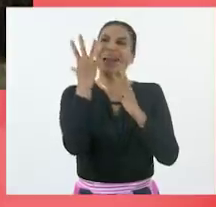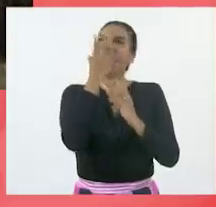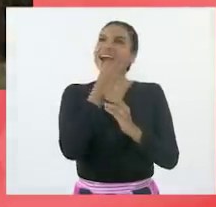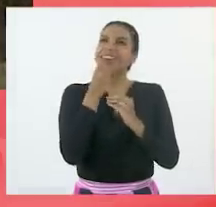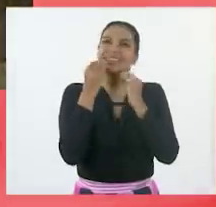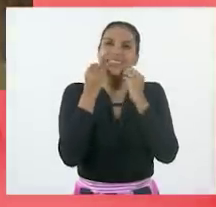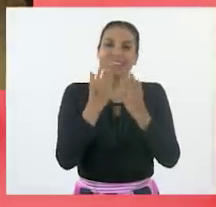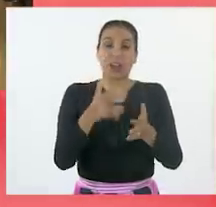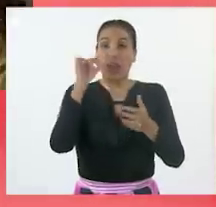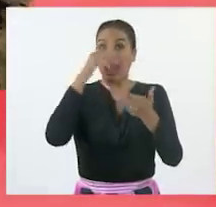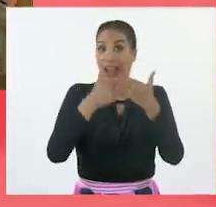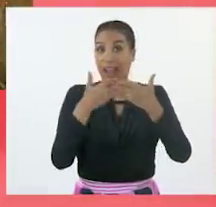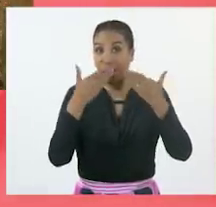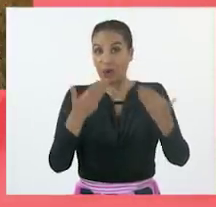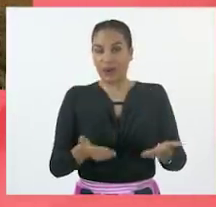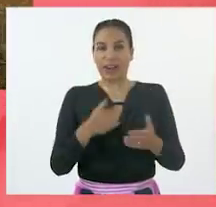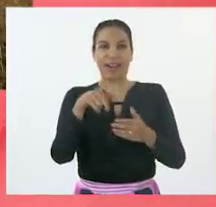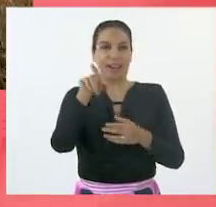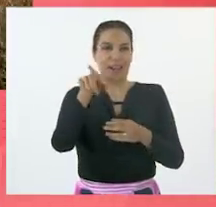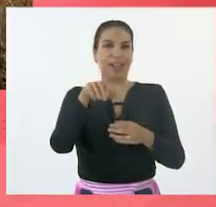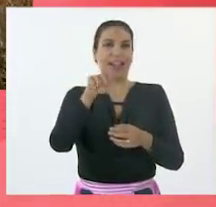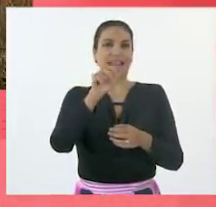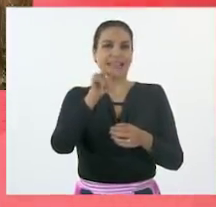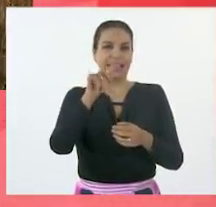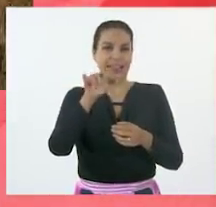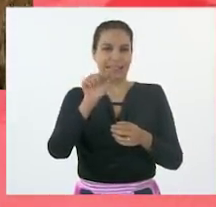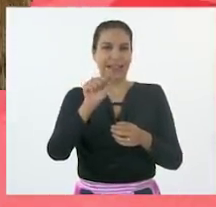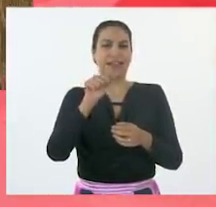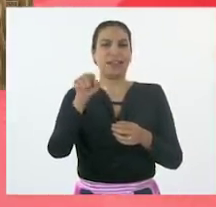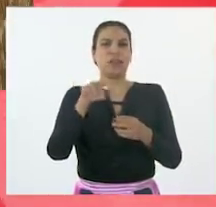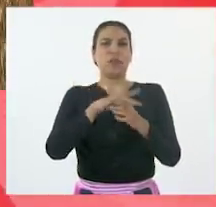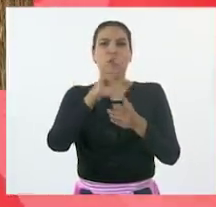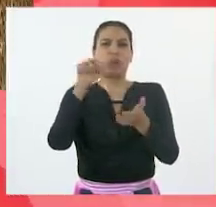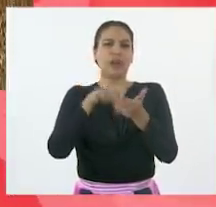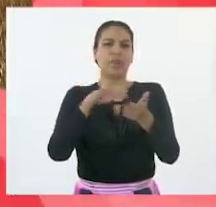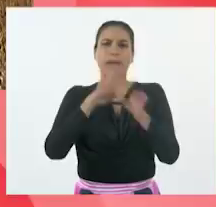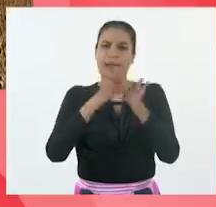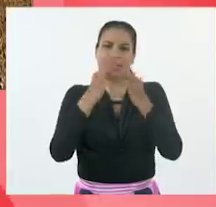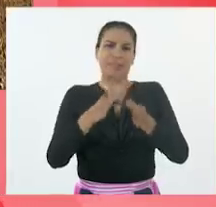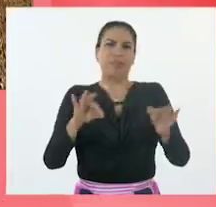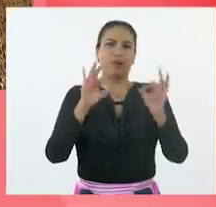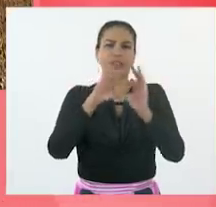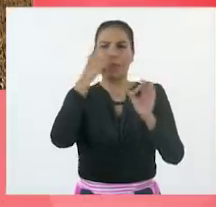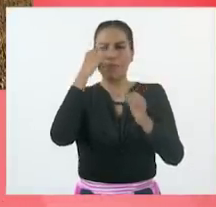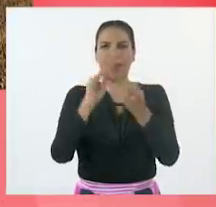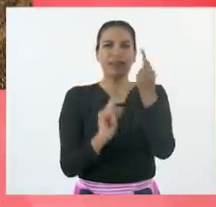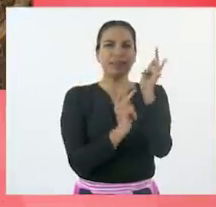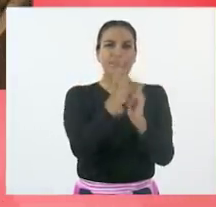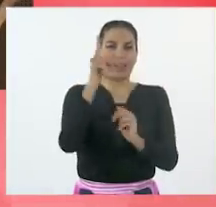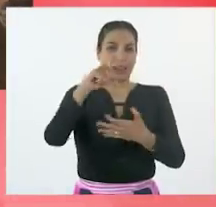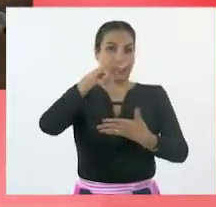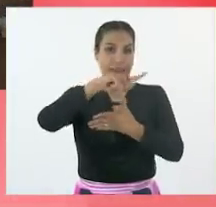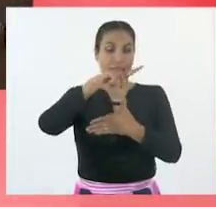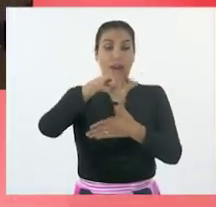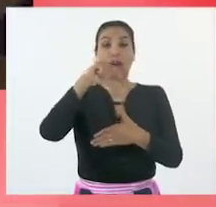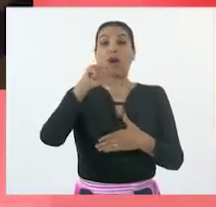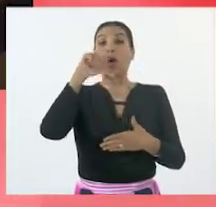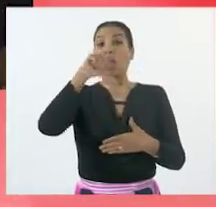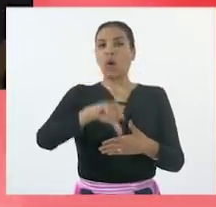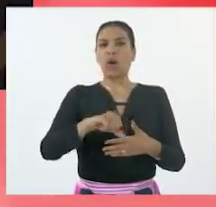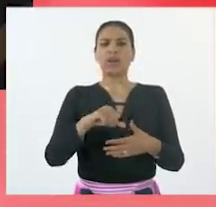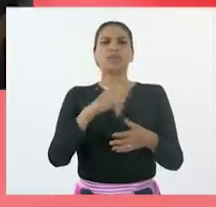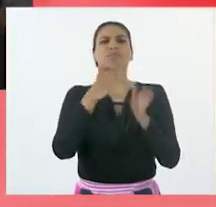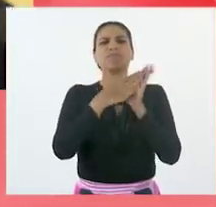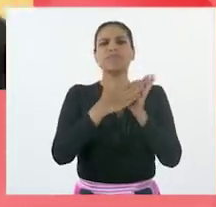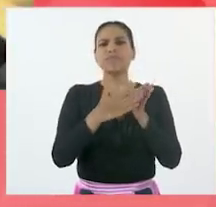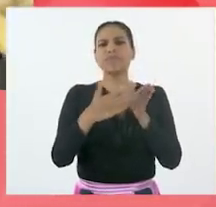maravillado, pues hoy en día la Quinta Xmol es uno de los más importantes invernaderos de América Latina. Hoy, a pesar de que